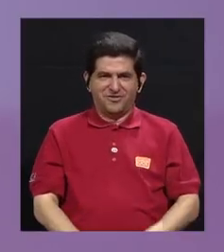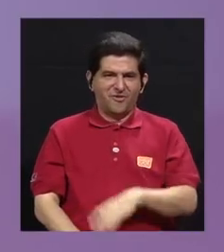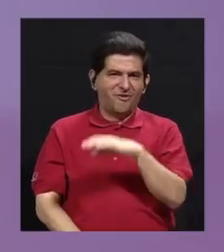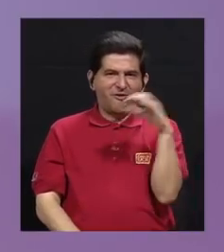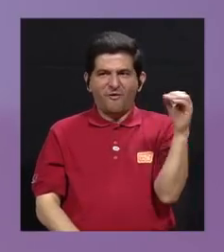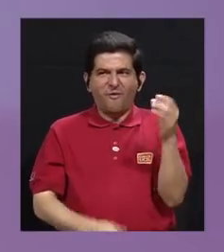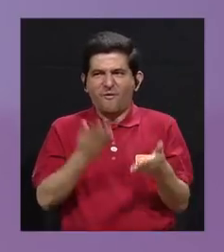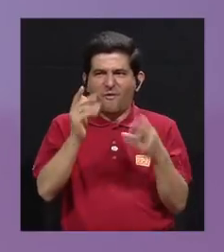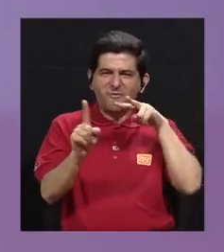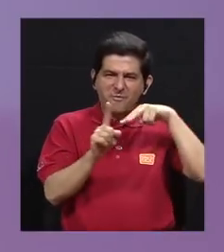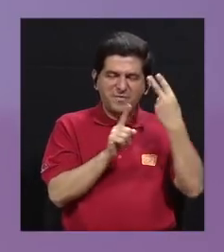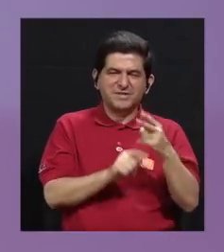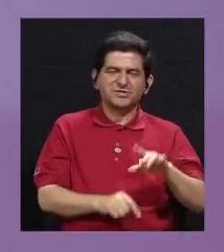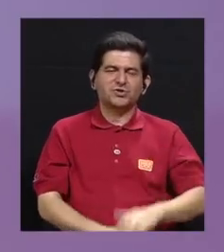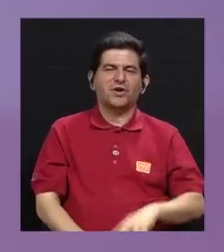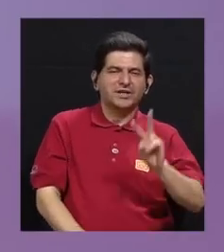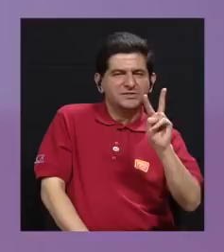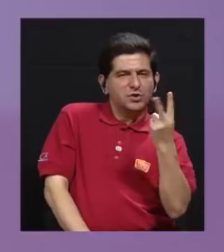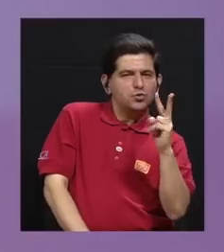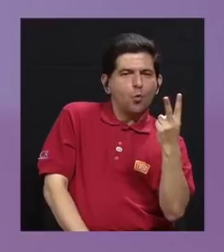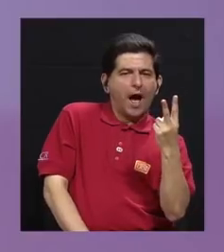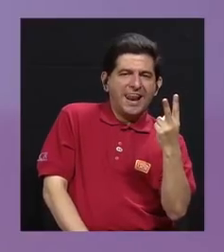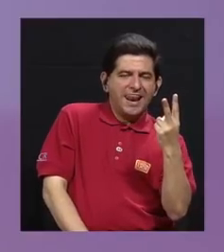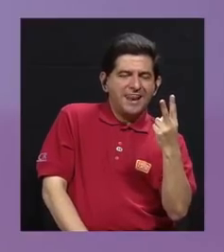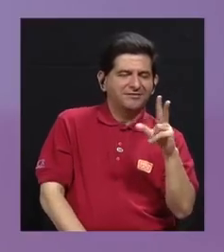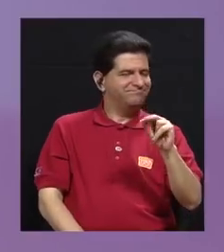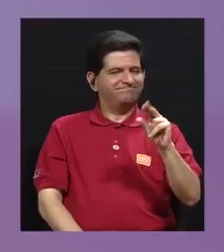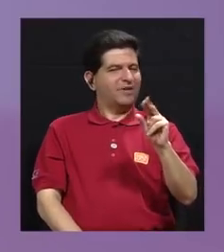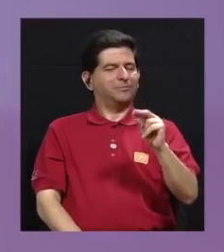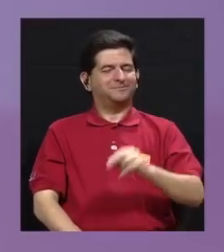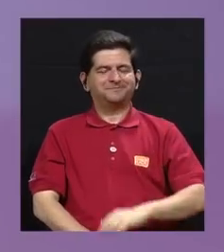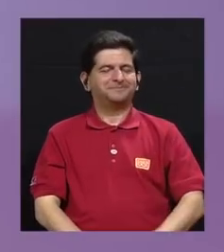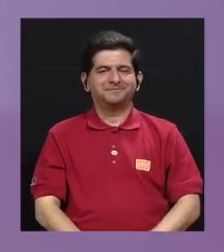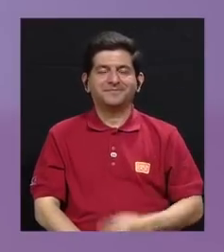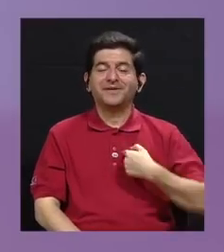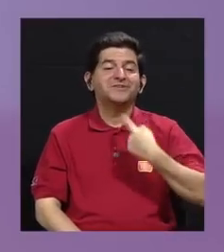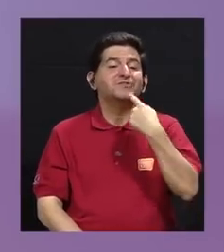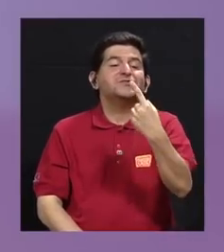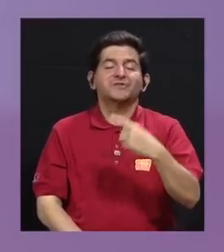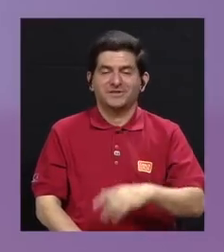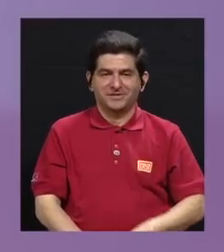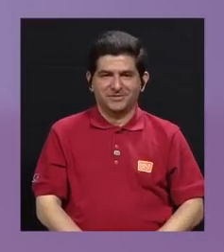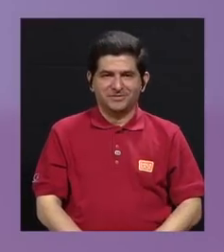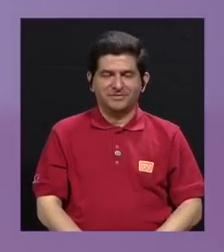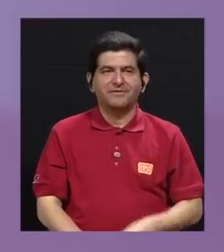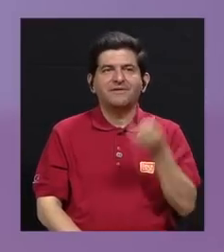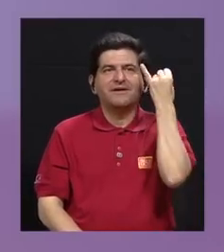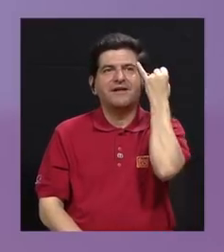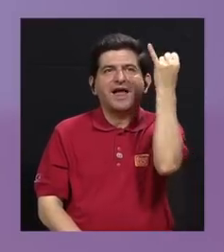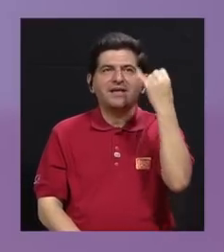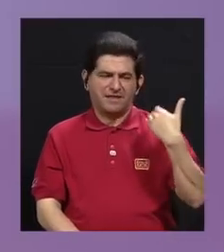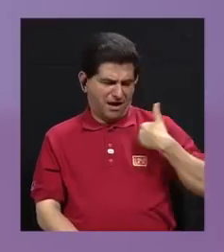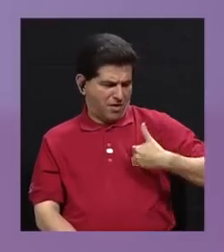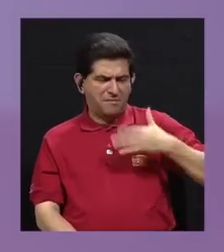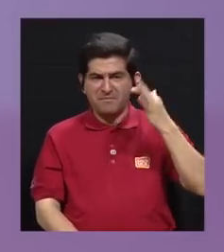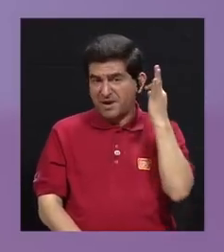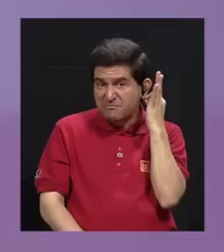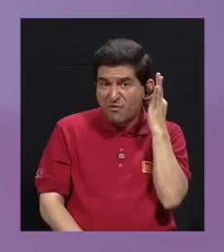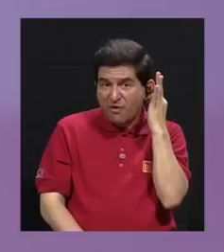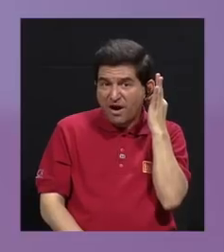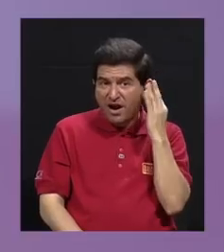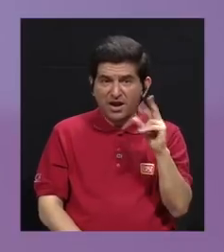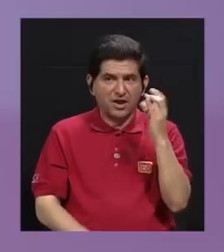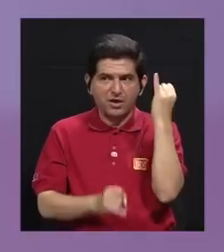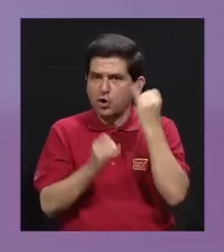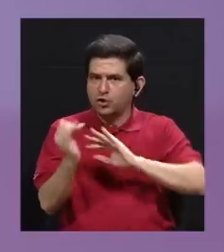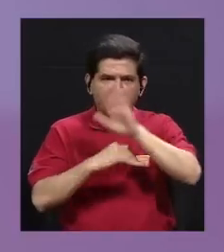esencialismos y de las visiones dualistas, ¿no? Porque yo diría que la noción de hombre